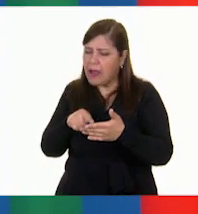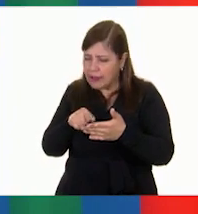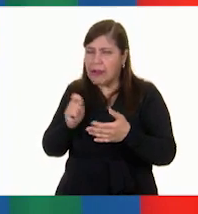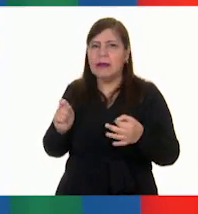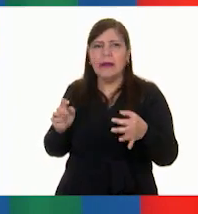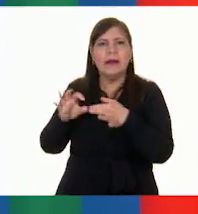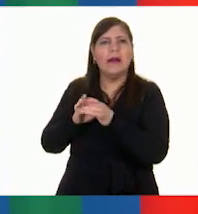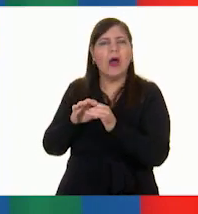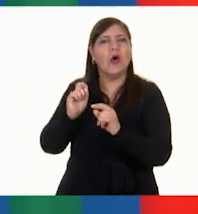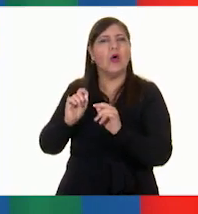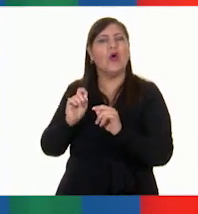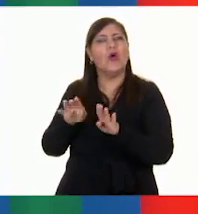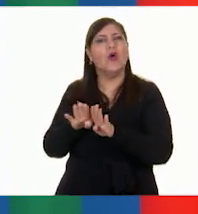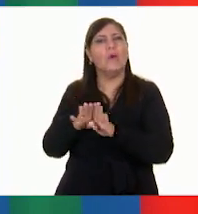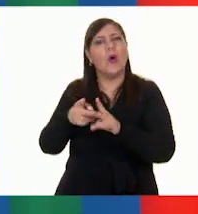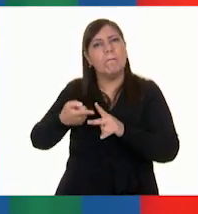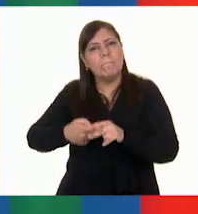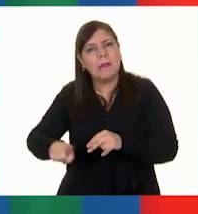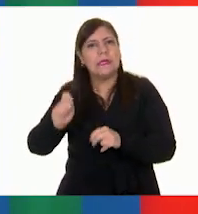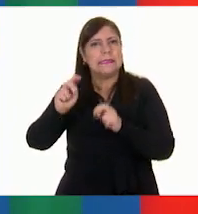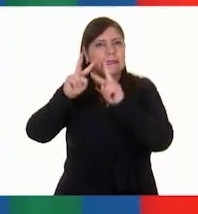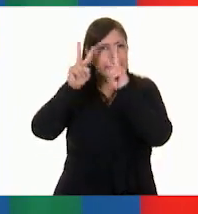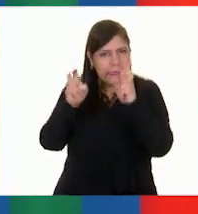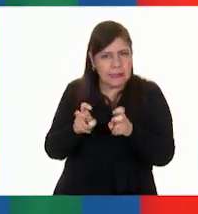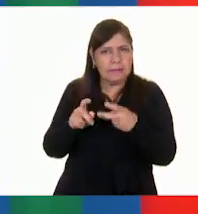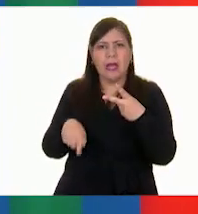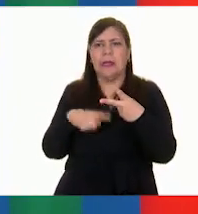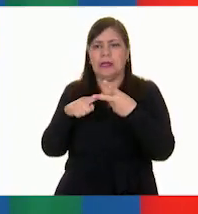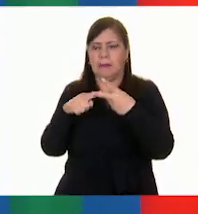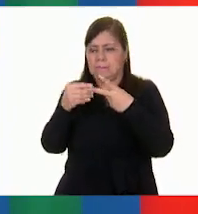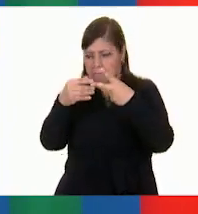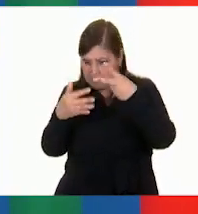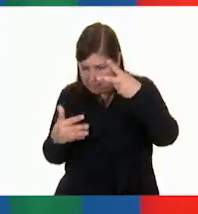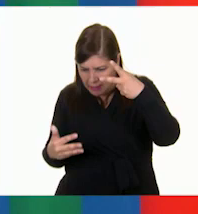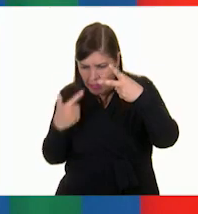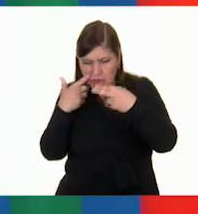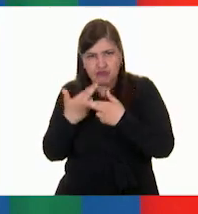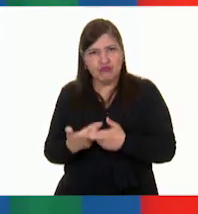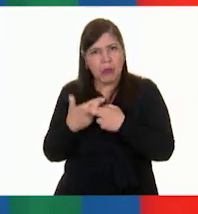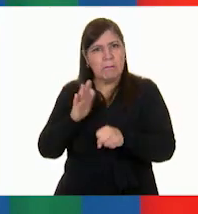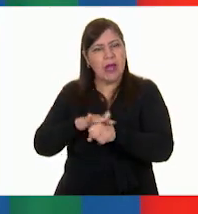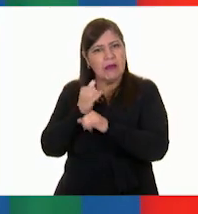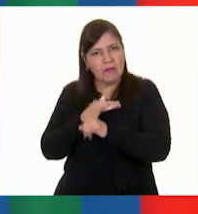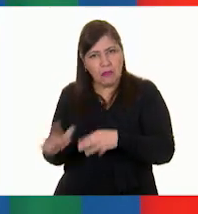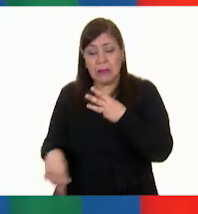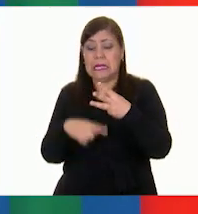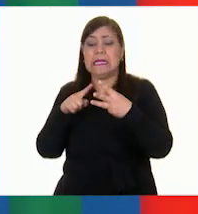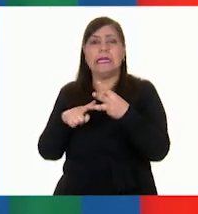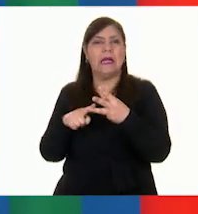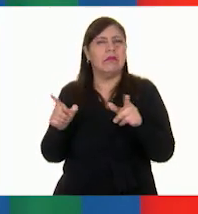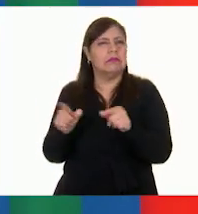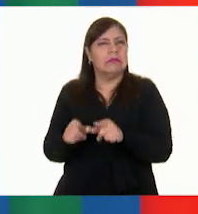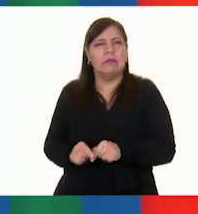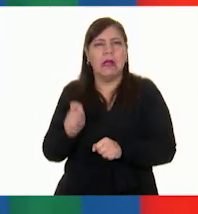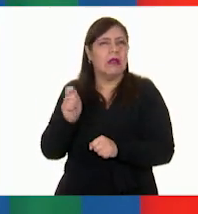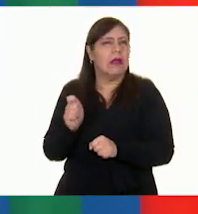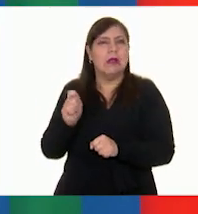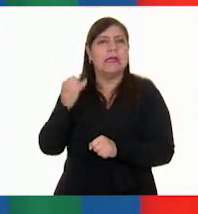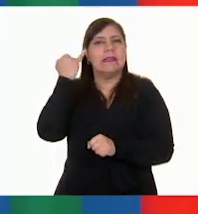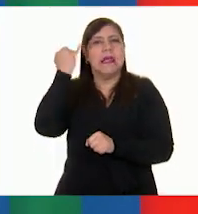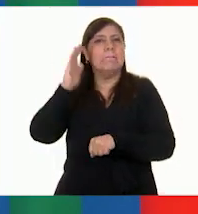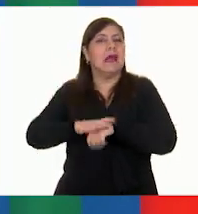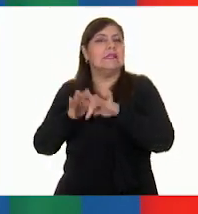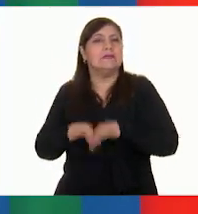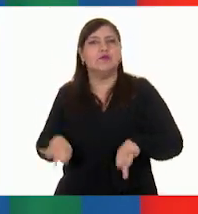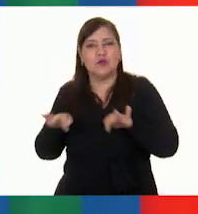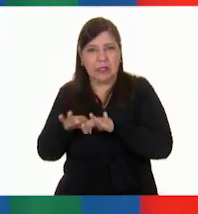del tema, cuál es el cuerpo, ¿no? O, pues sí, el cuerpo de la carta y finalmente cuál es la conclusión. Y van a ver que, por ejemplo,